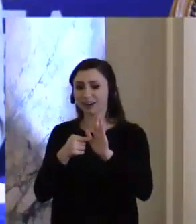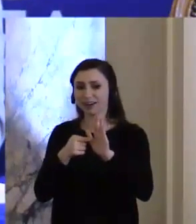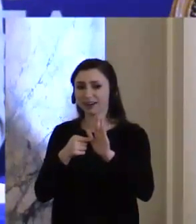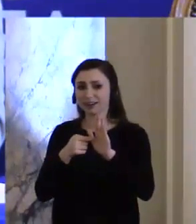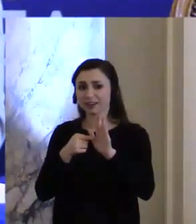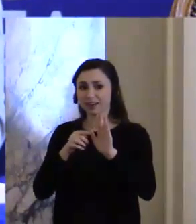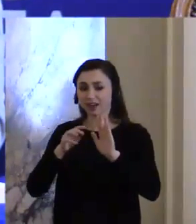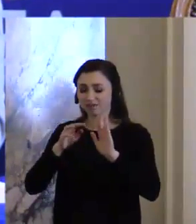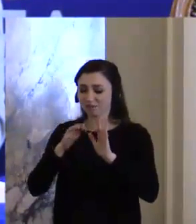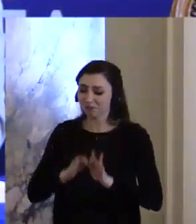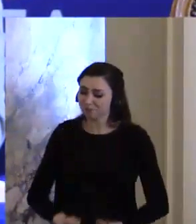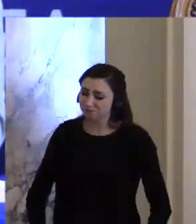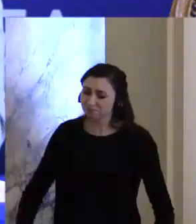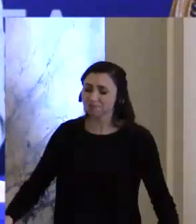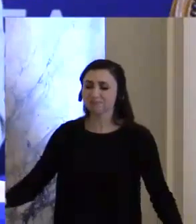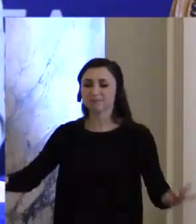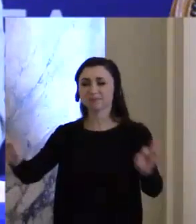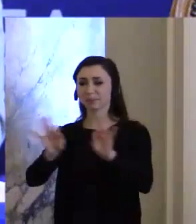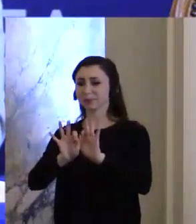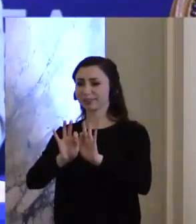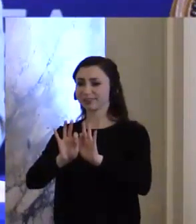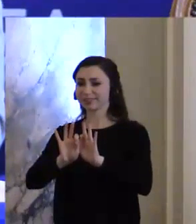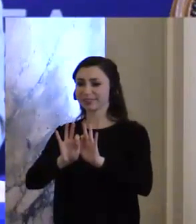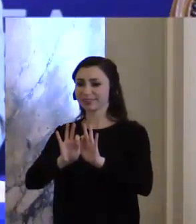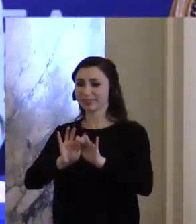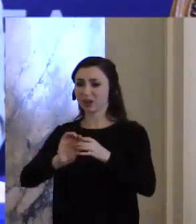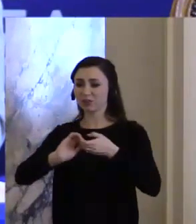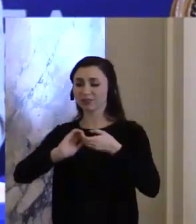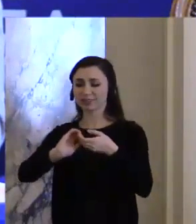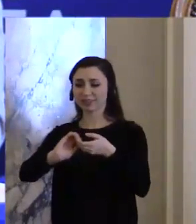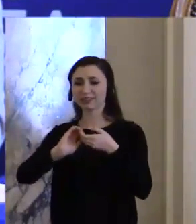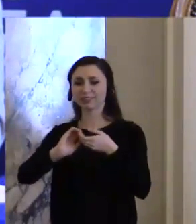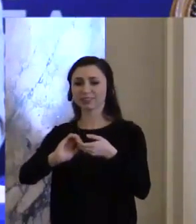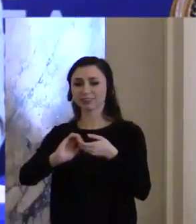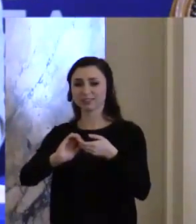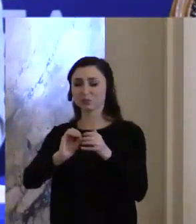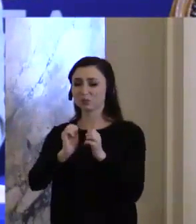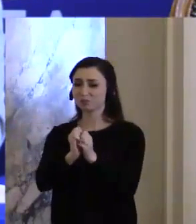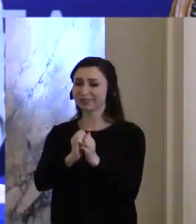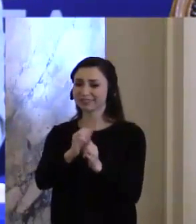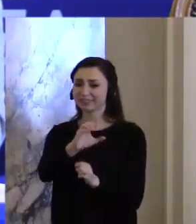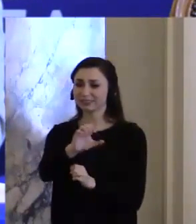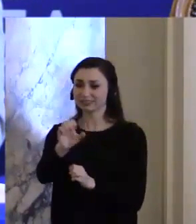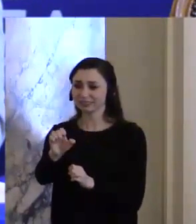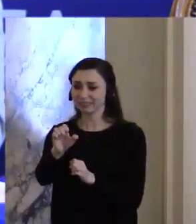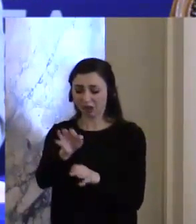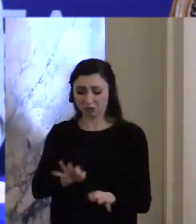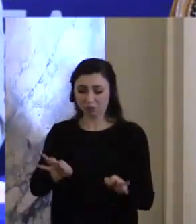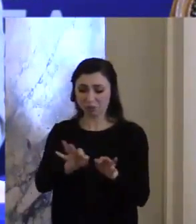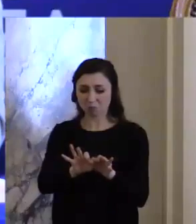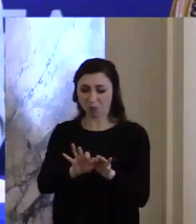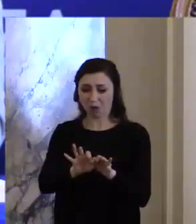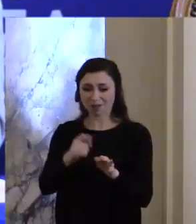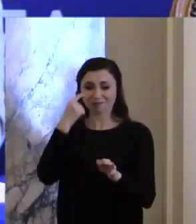Estados miembros le asignan a sus relaciones con la sociedad civil. Yo sigo comprometido a